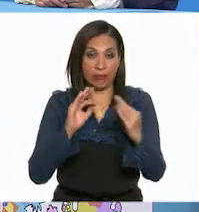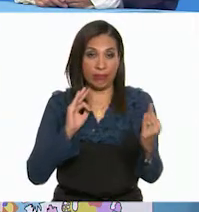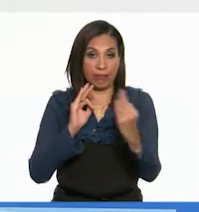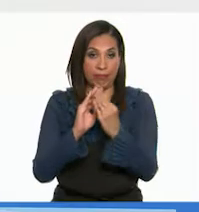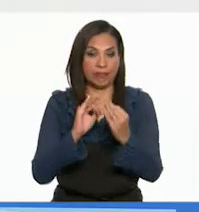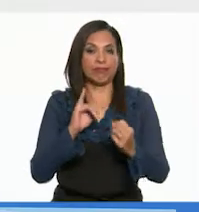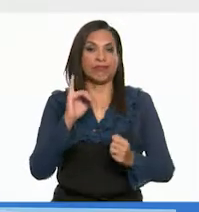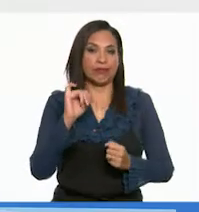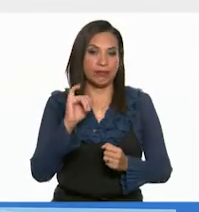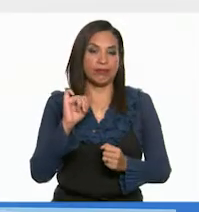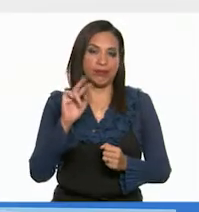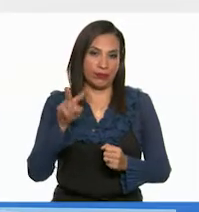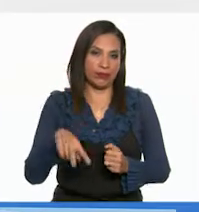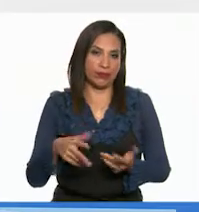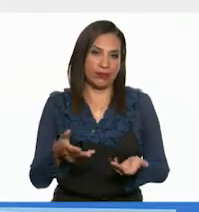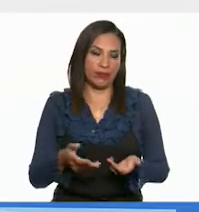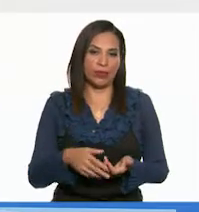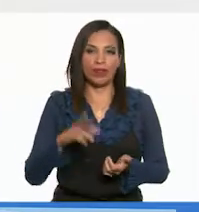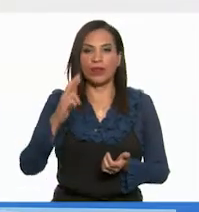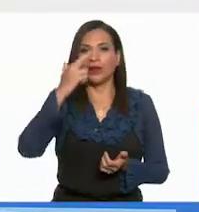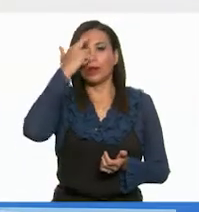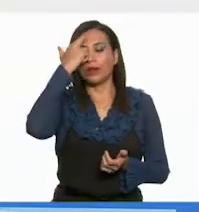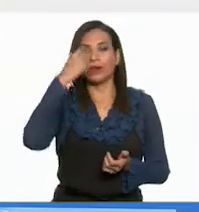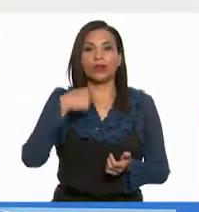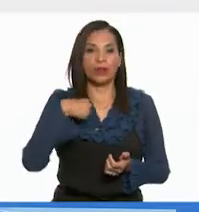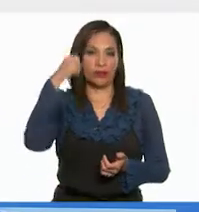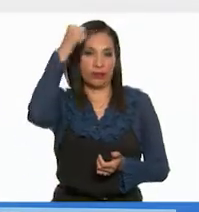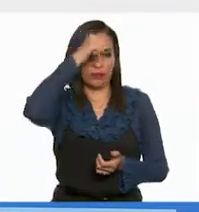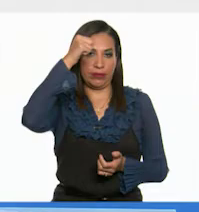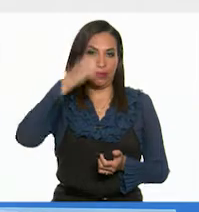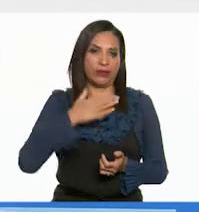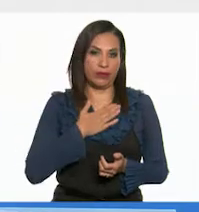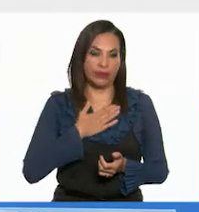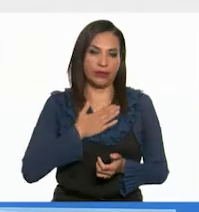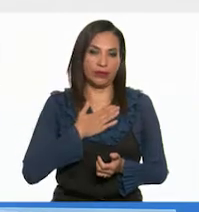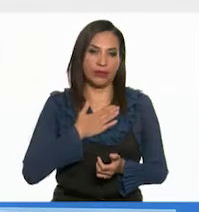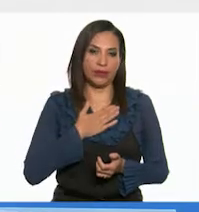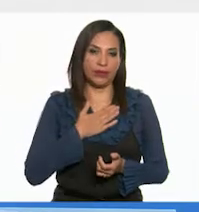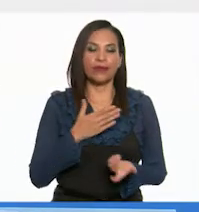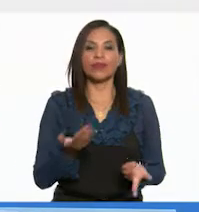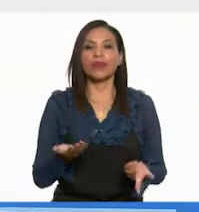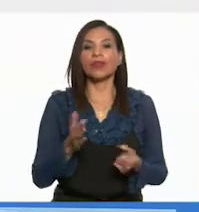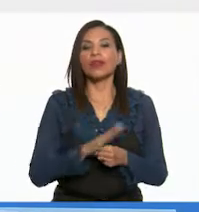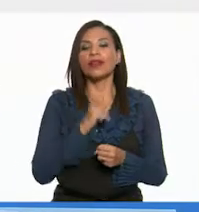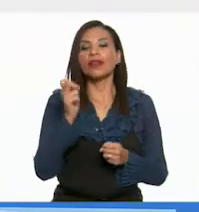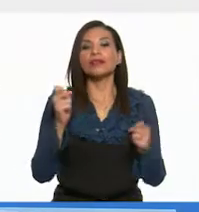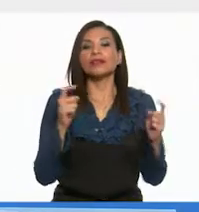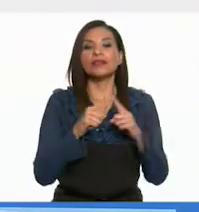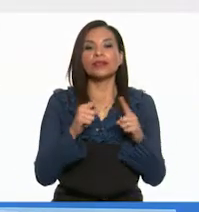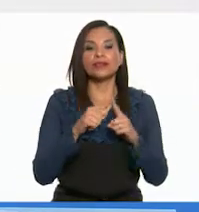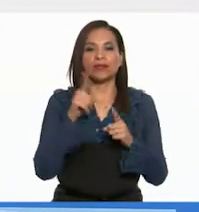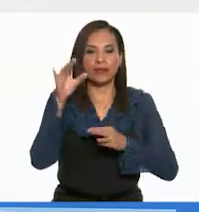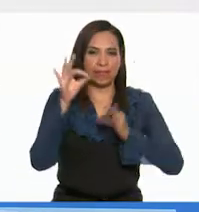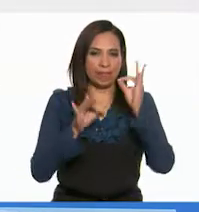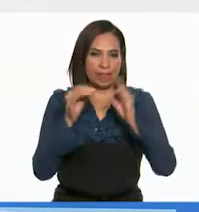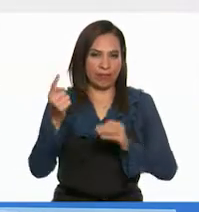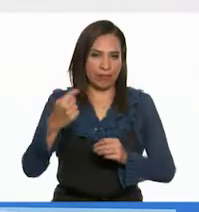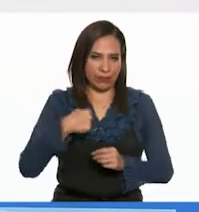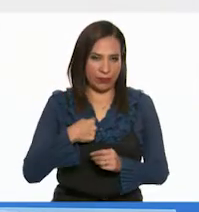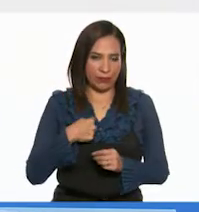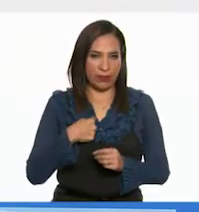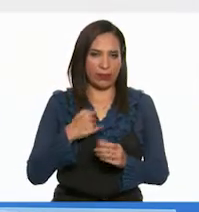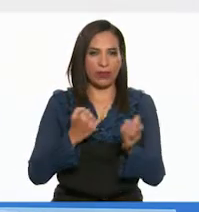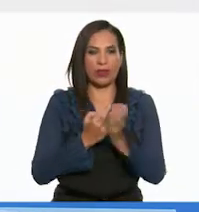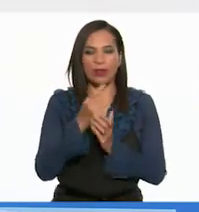Así es. Bueno, recuerde que yo era sacerdote. Entonces, la iglesia me juzgó,